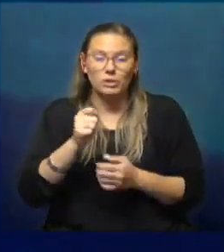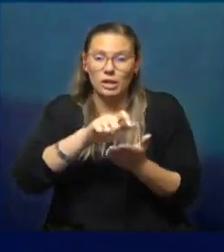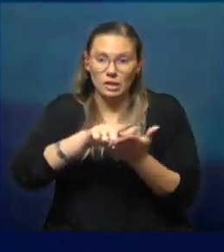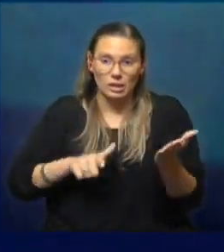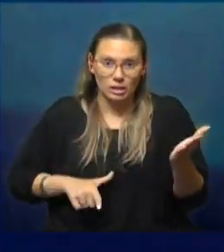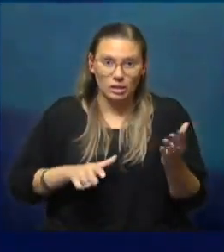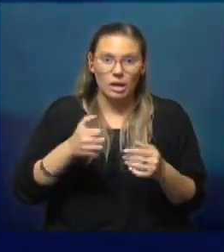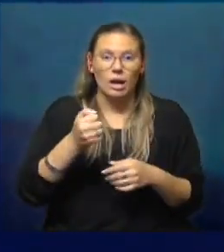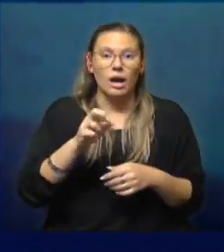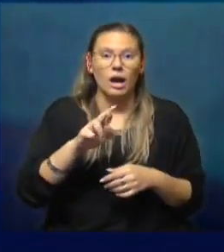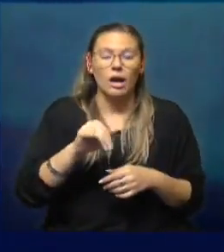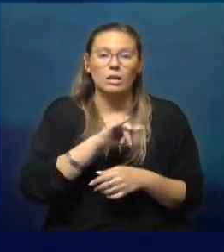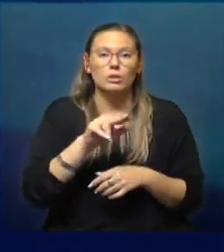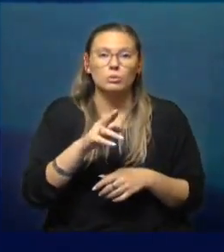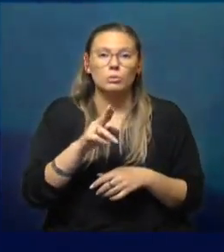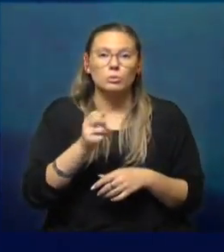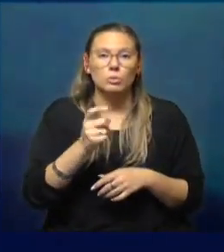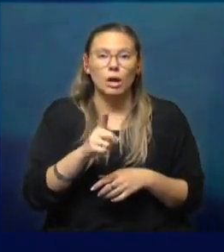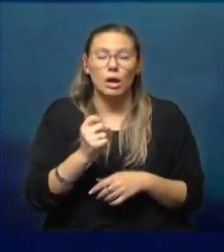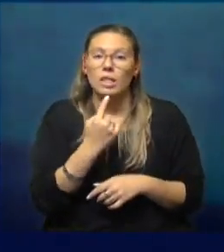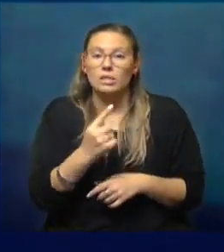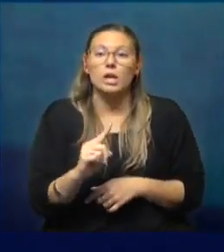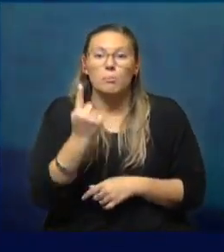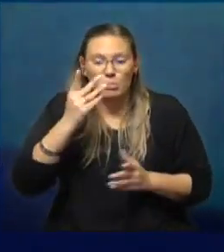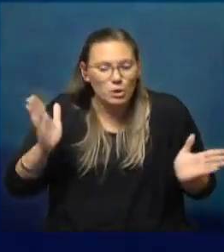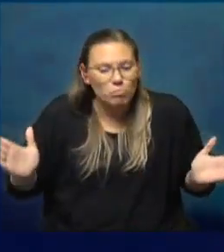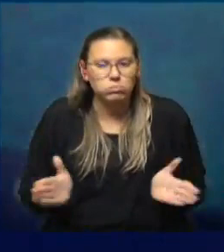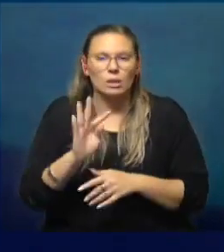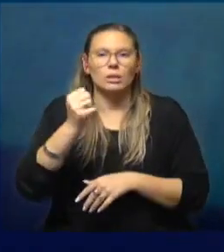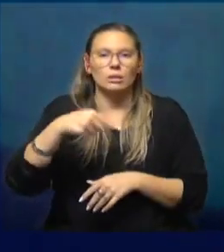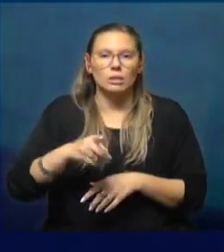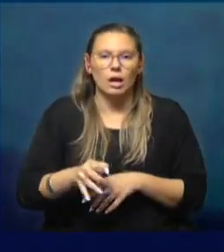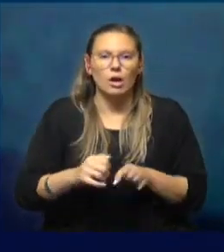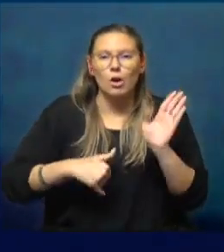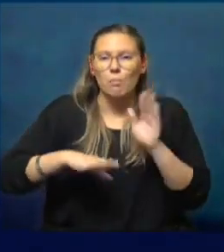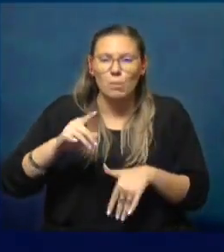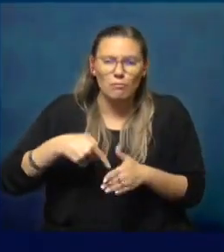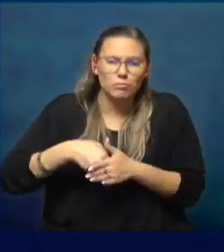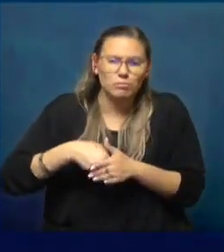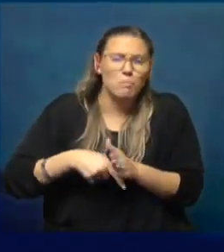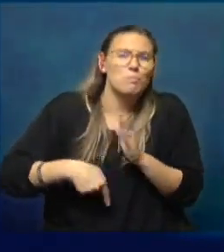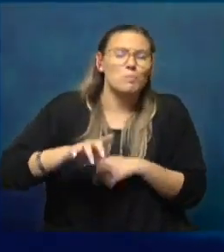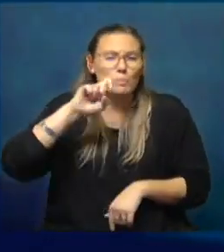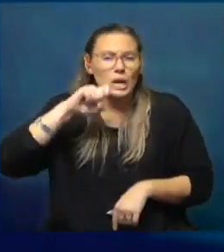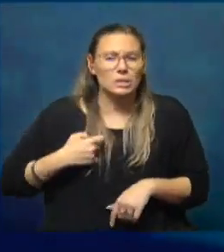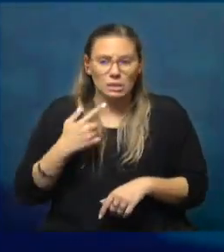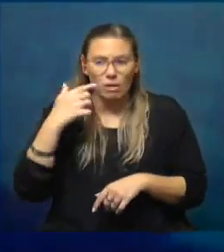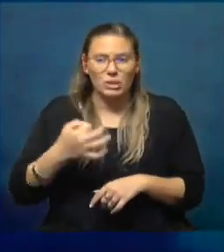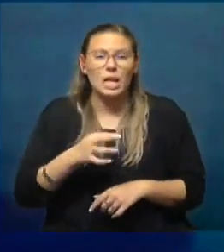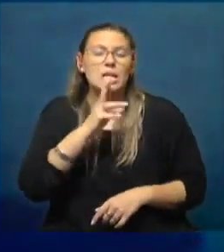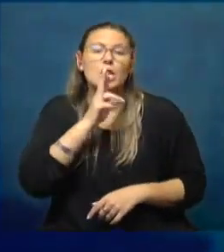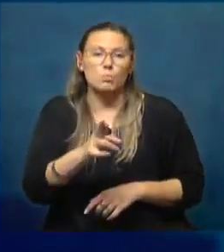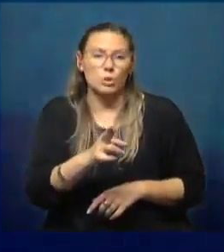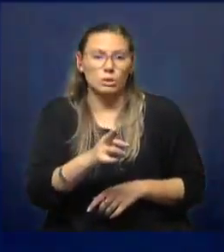que es Virginia Arzuaga, que decía que los primeros empujes de los tangos que parecen más recalcitrantemente machistas es en realidad una